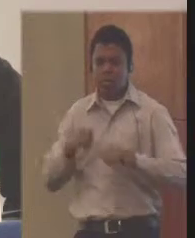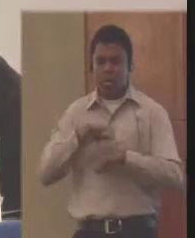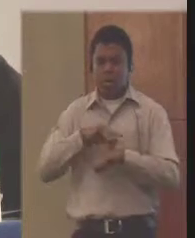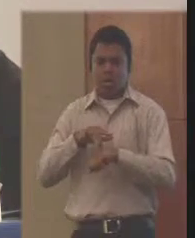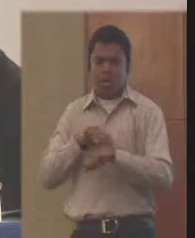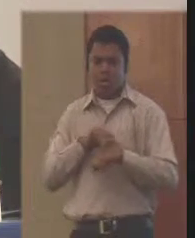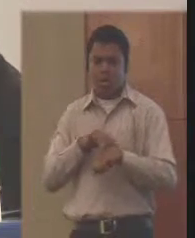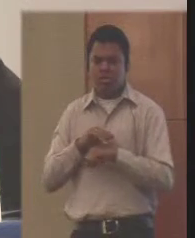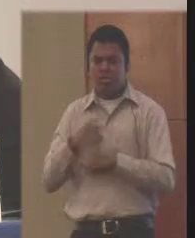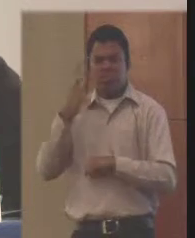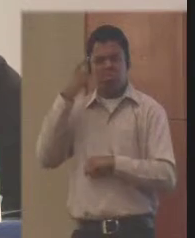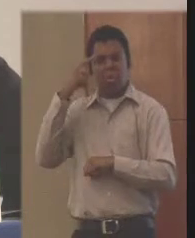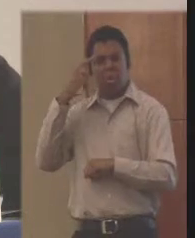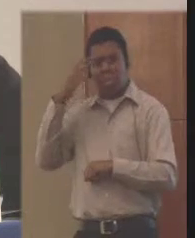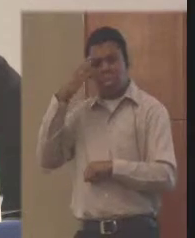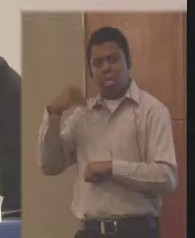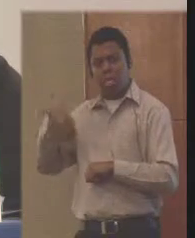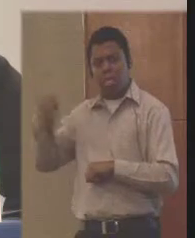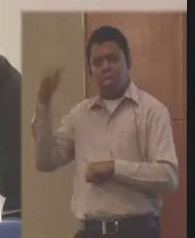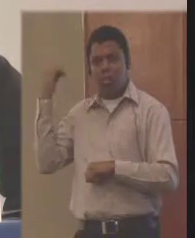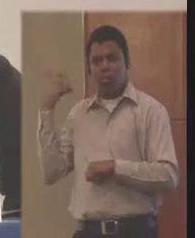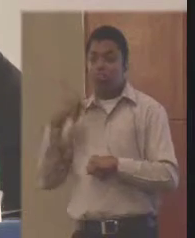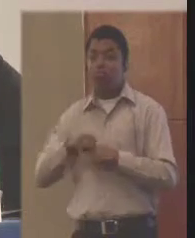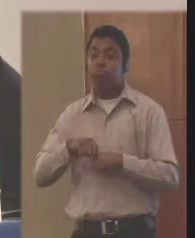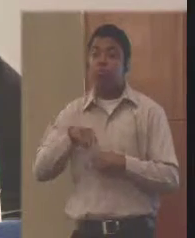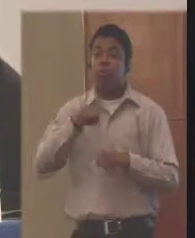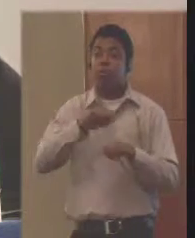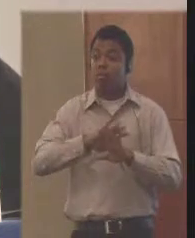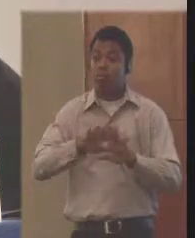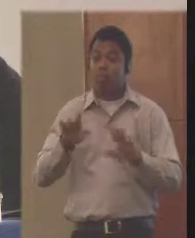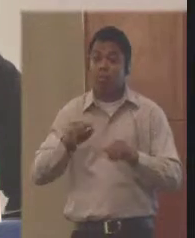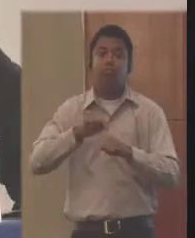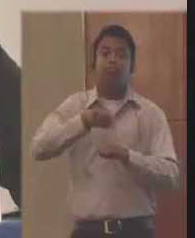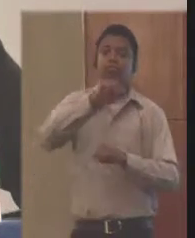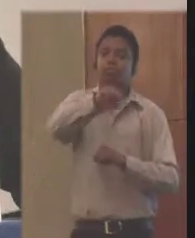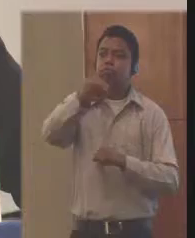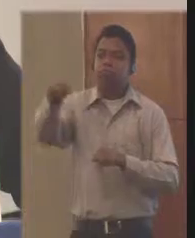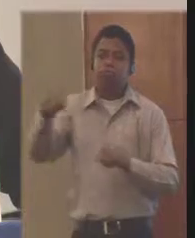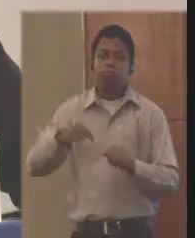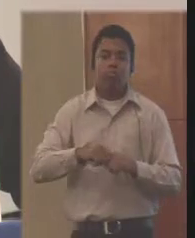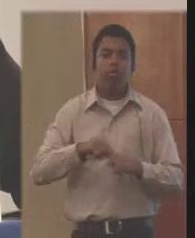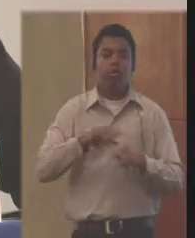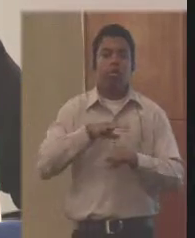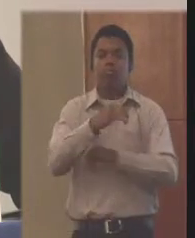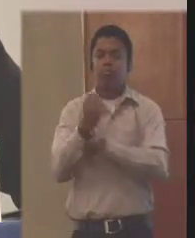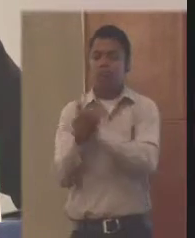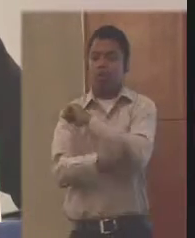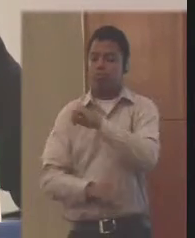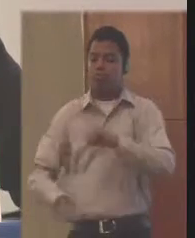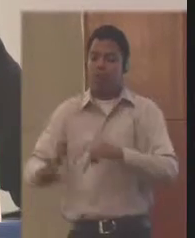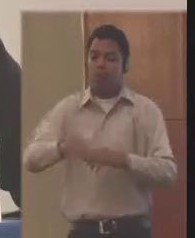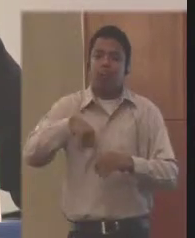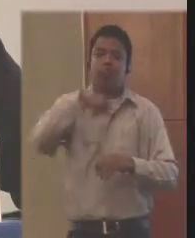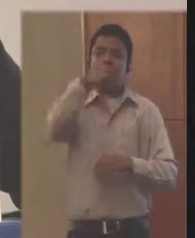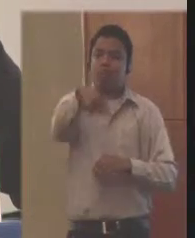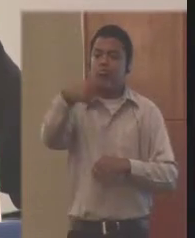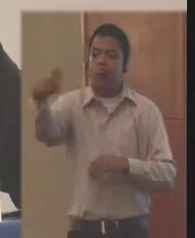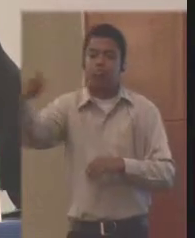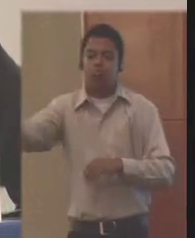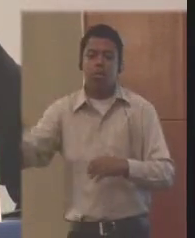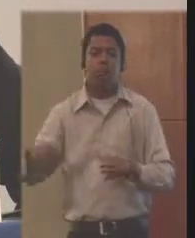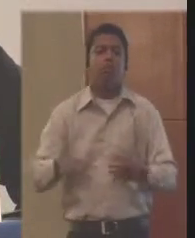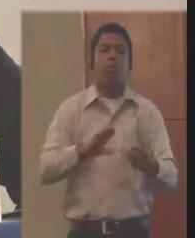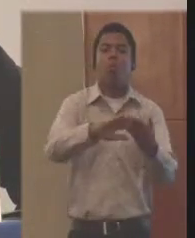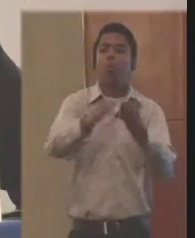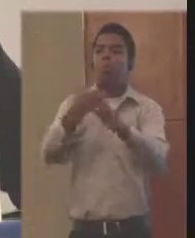tema de riesgo se extiende a través de fronteras y comprende territorios, más de comunidades, más de provincias,